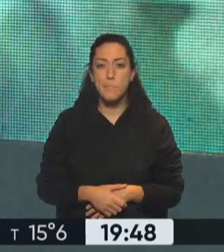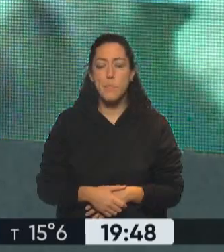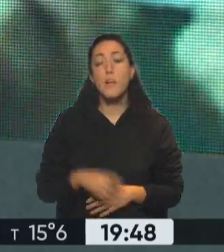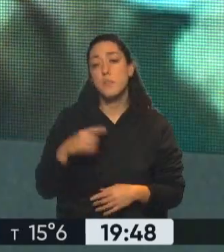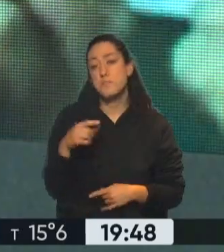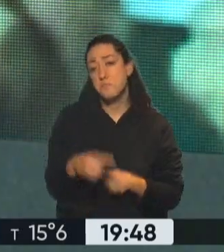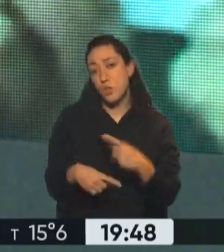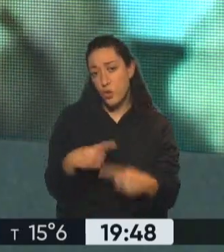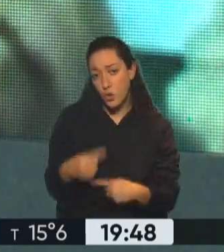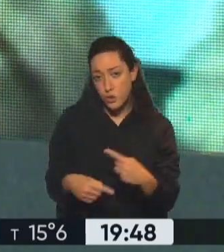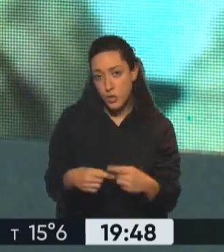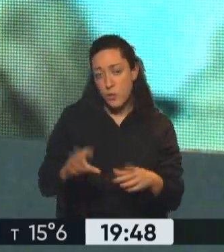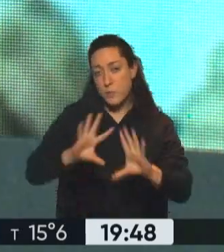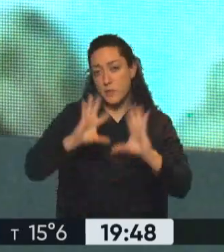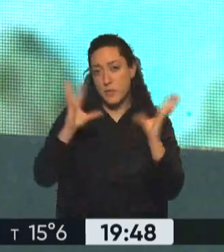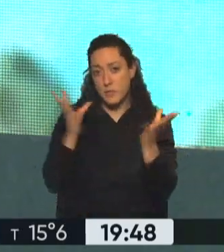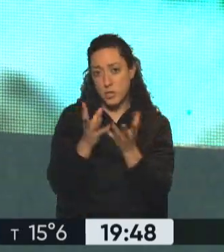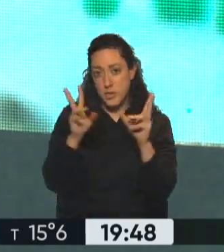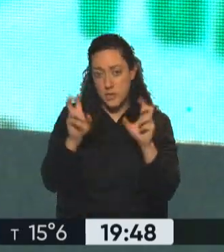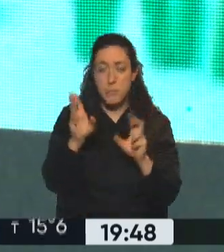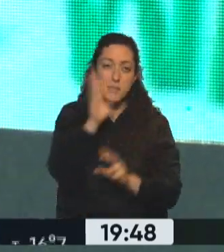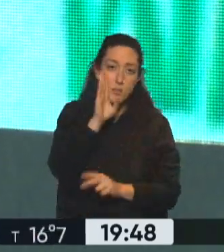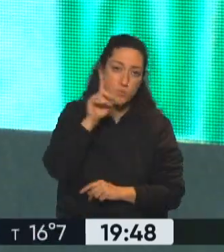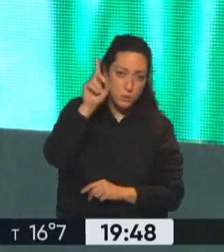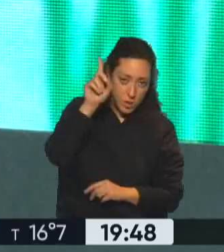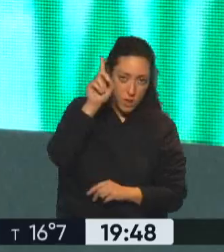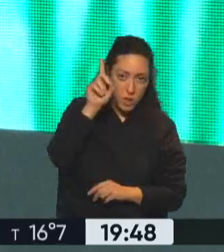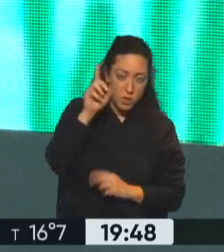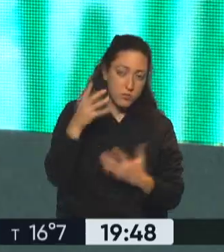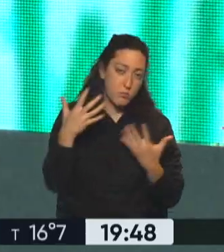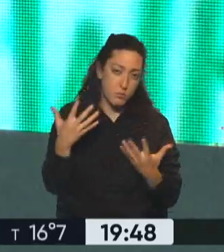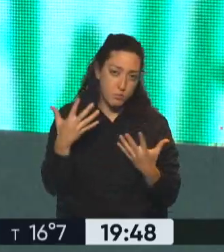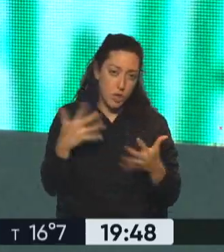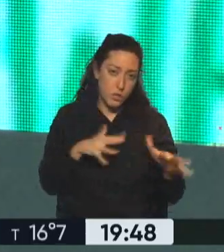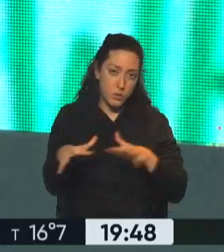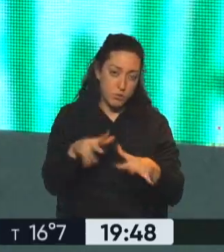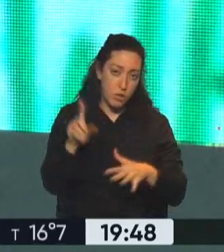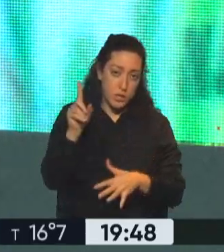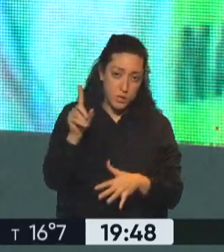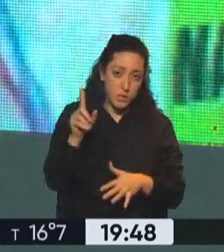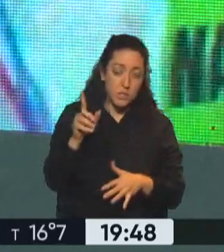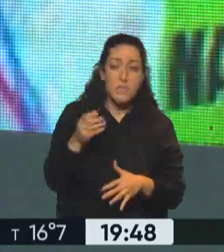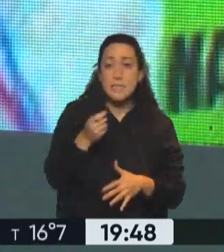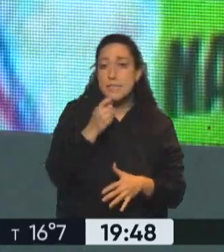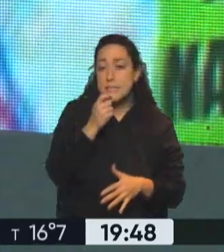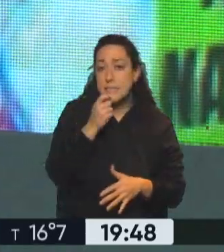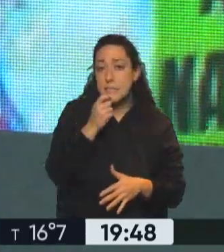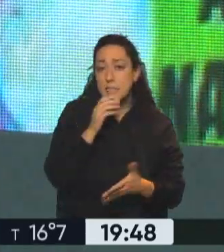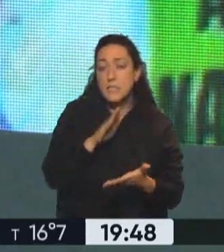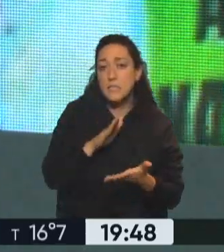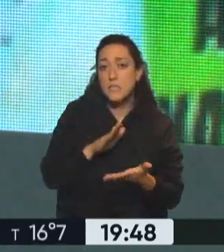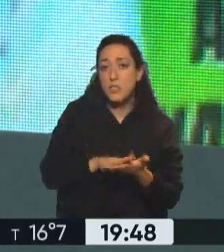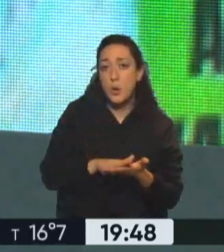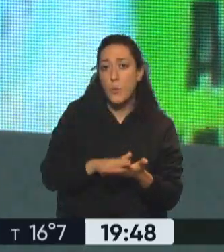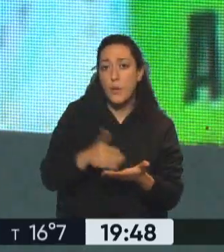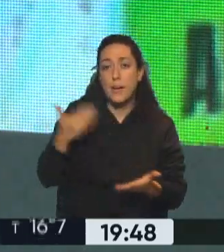Continuamos con el plano internacional y nos vamos a Estados Unidos, por supuesto, a lo que sucedió allá. Cuando hablamos de retroceso en algunos puntos del